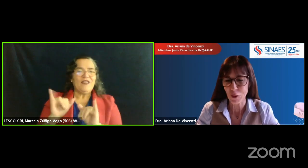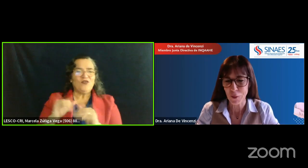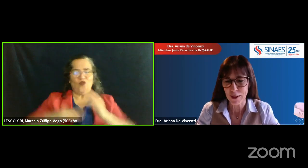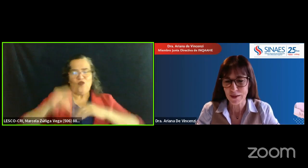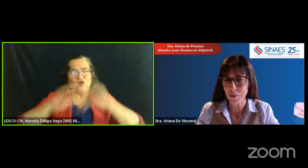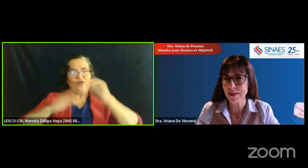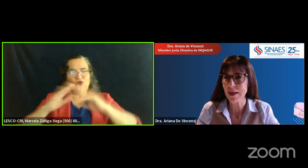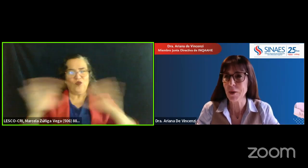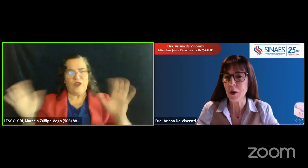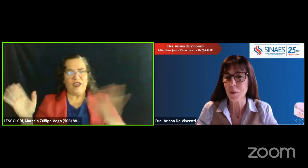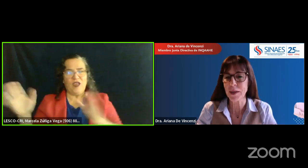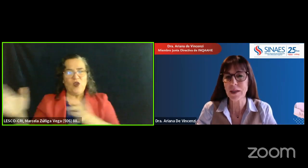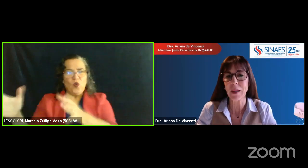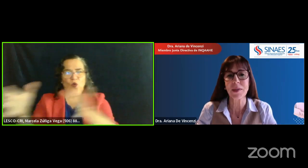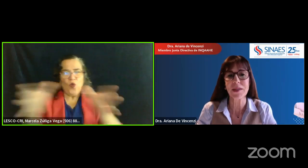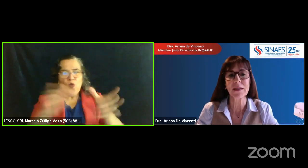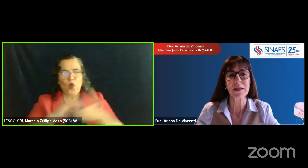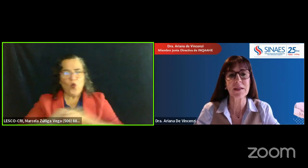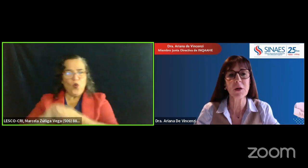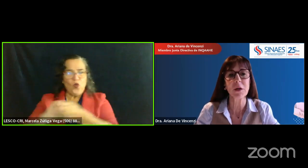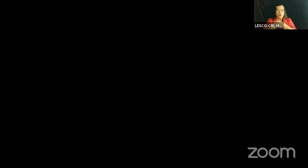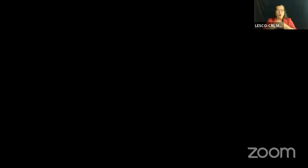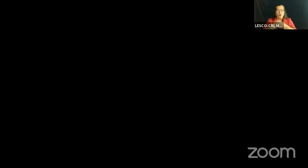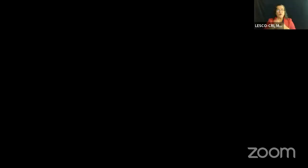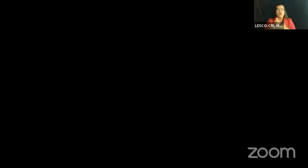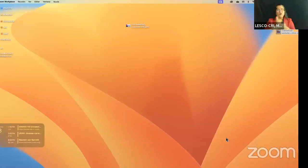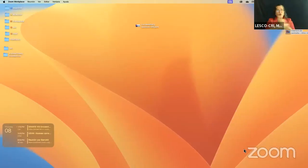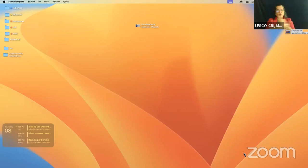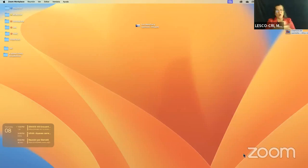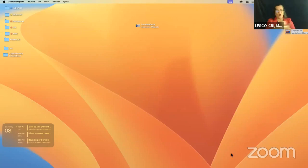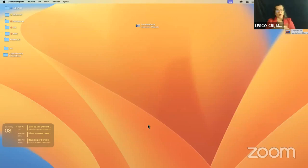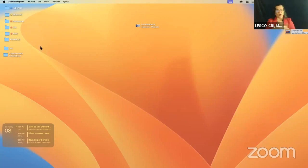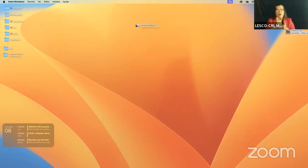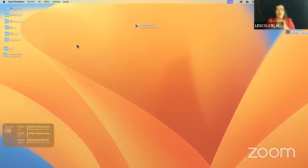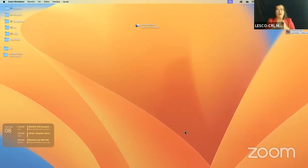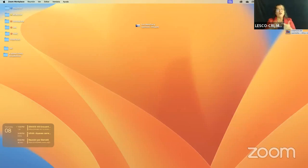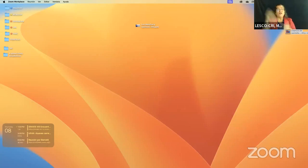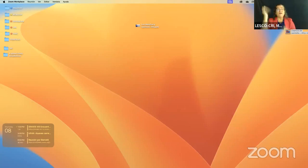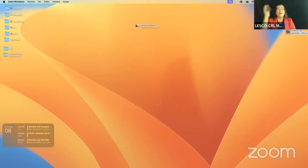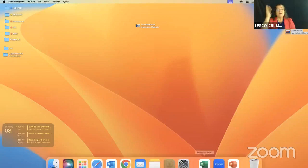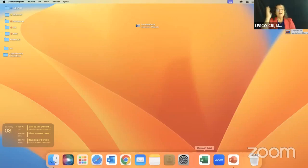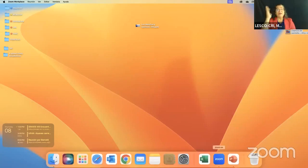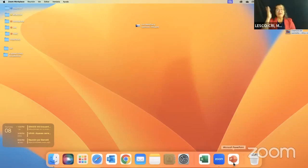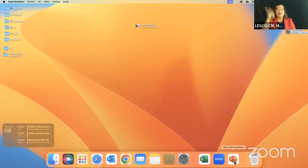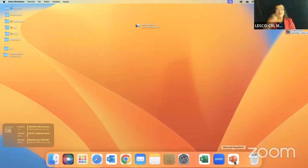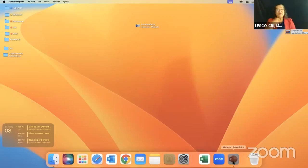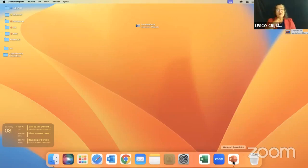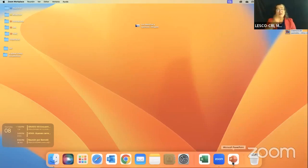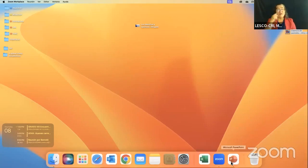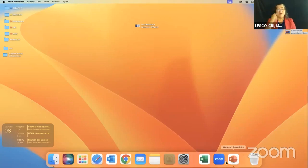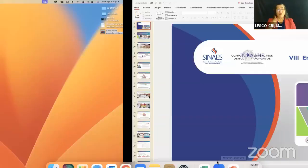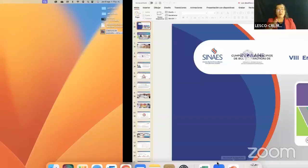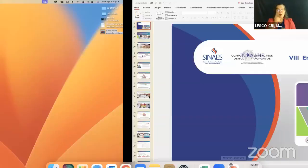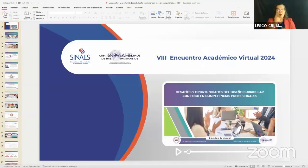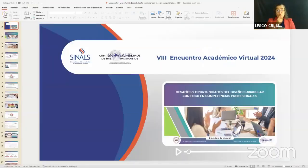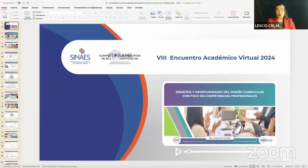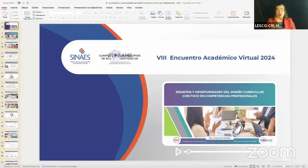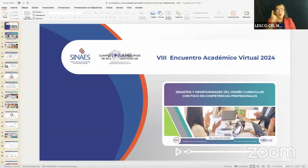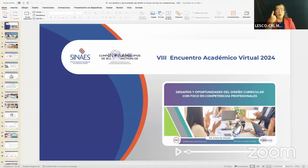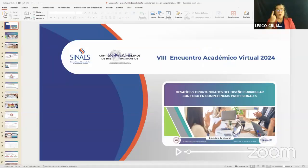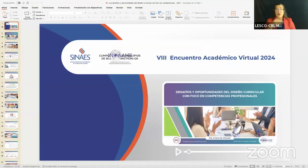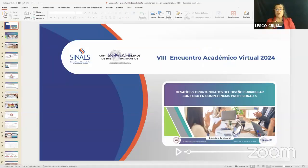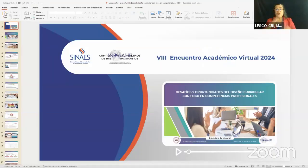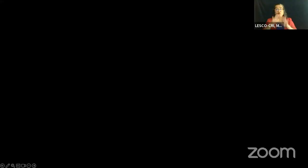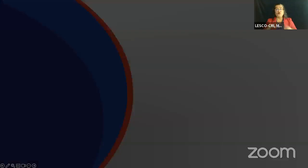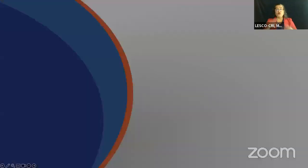forma colaborativa. Así que voy a compartir la presentación, me dirán si se ve correctamente, por favor, para quedarme tranquila de que todos